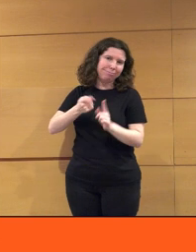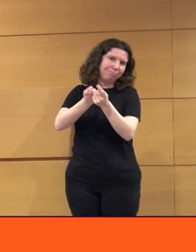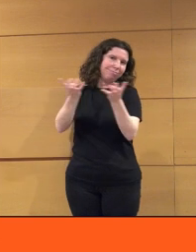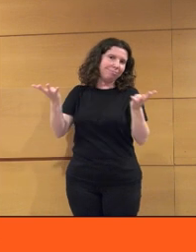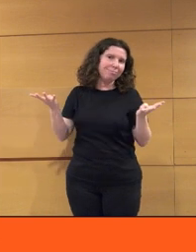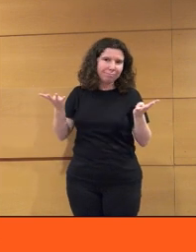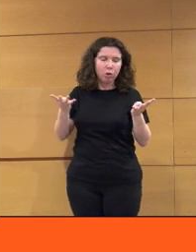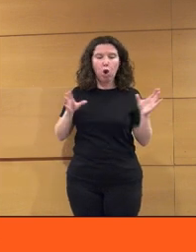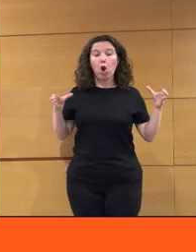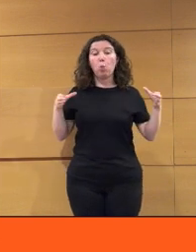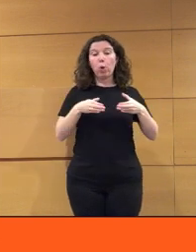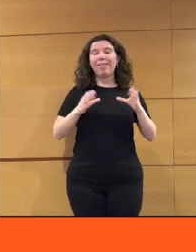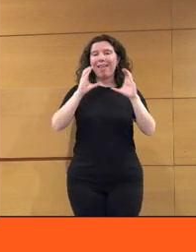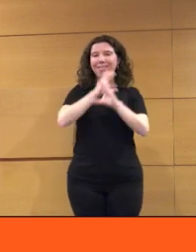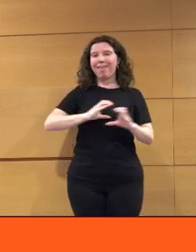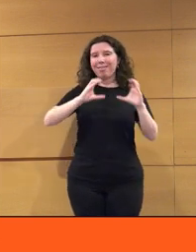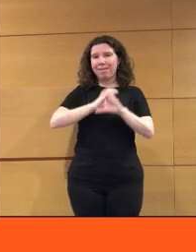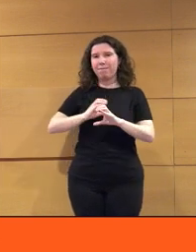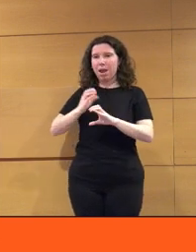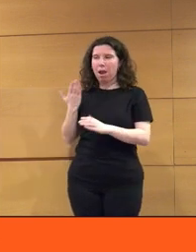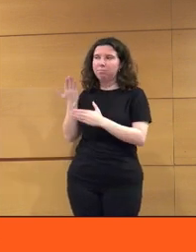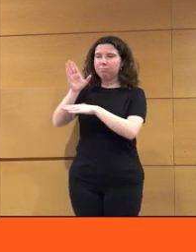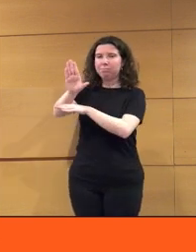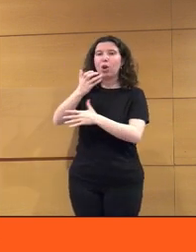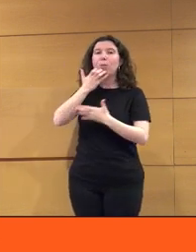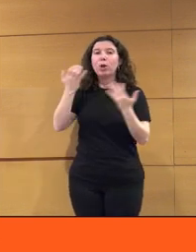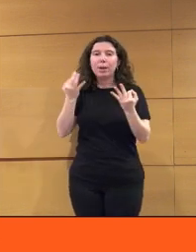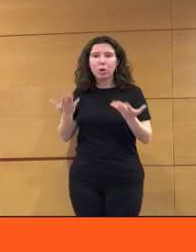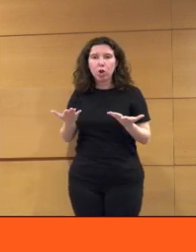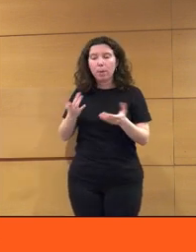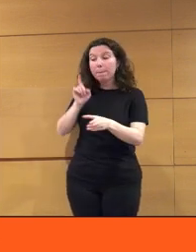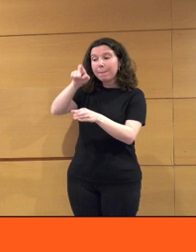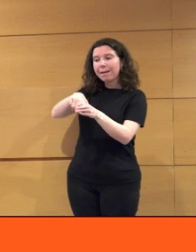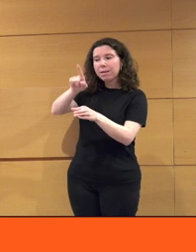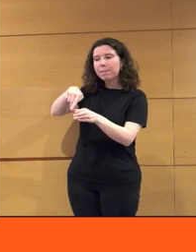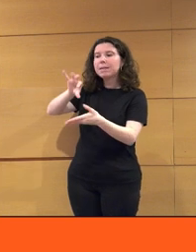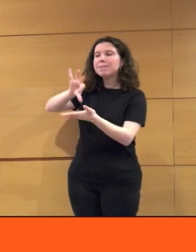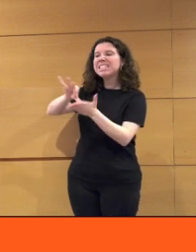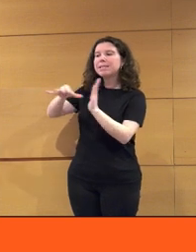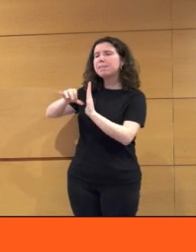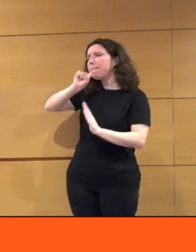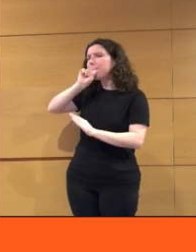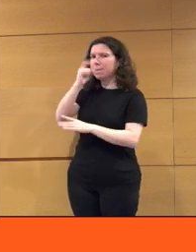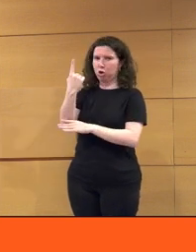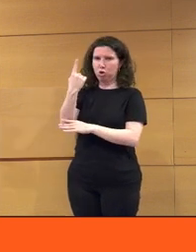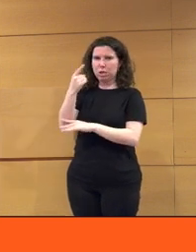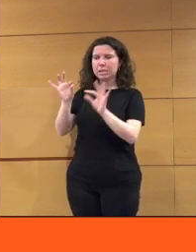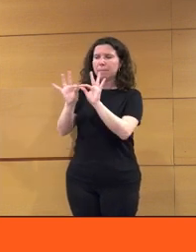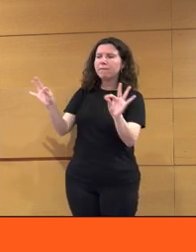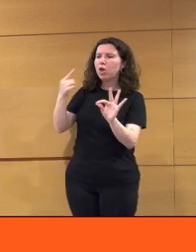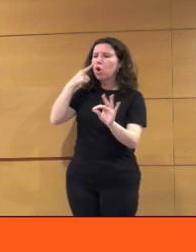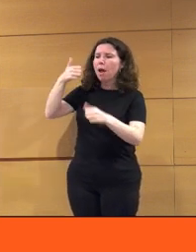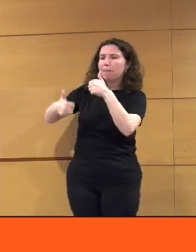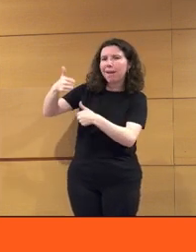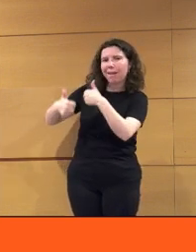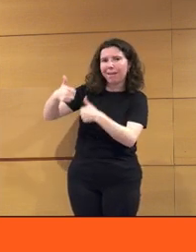a la comunidad científica para, por ejemplo, participar y producir el mejor sistema de simplificación que